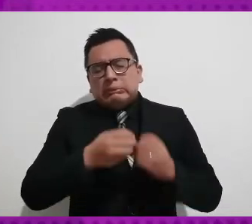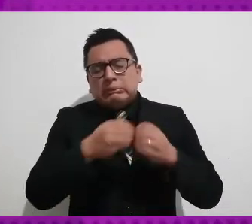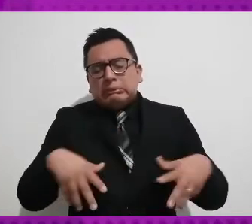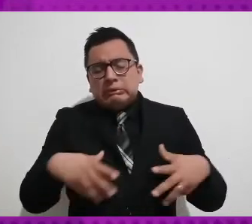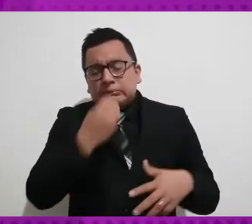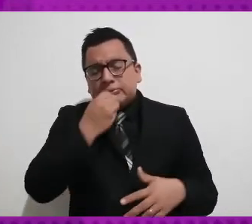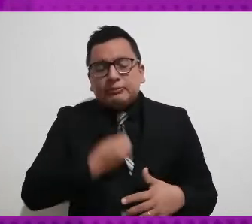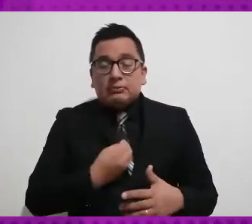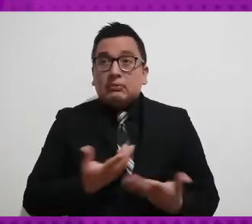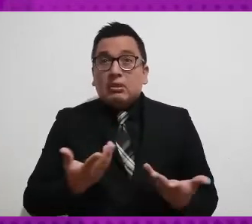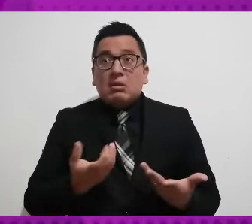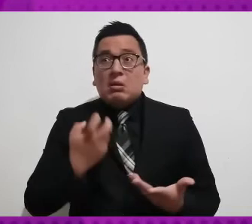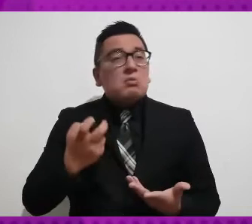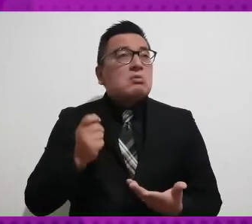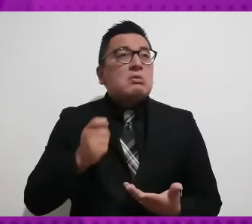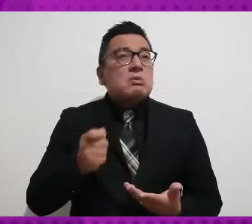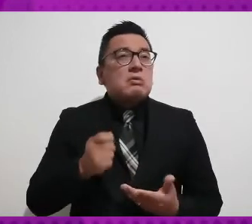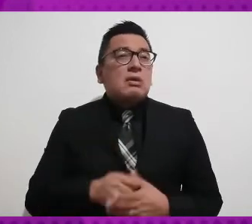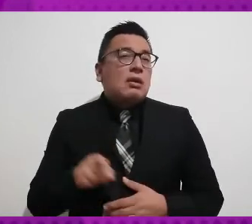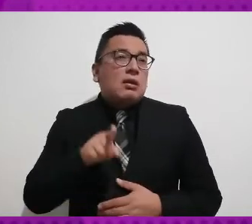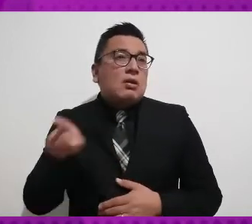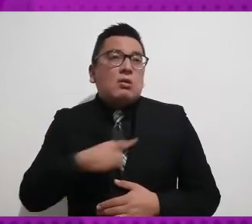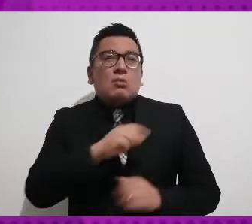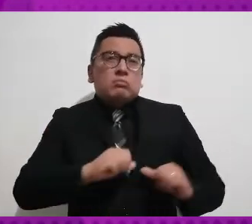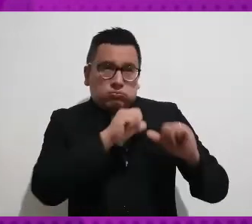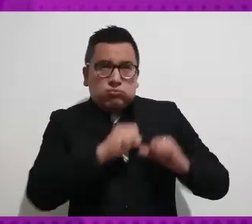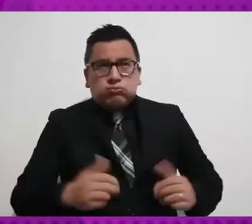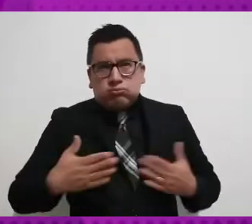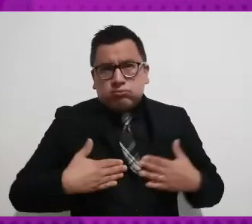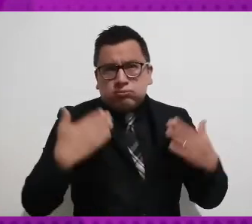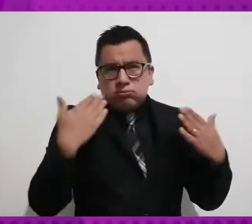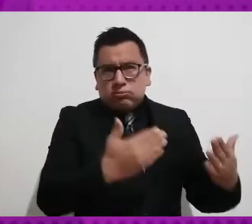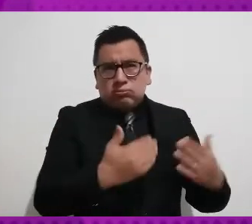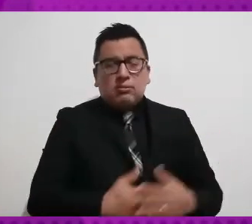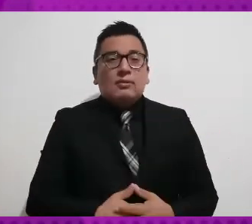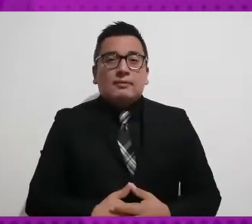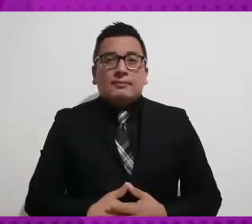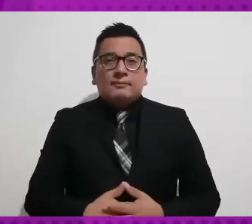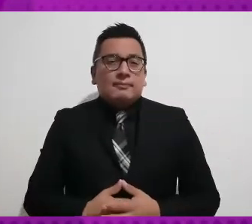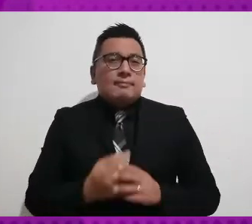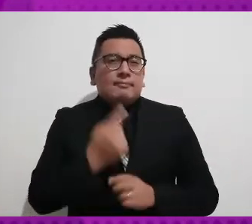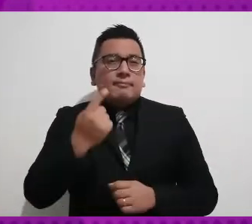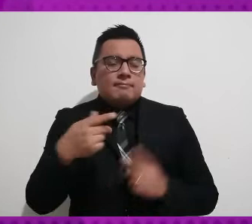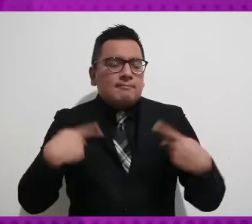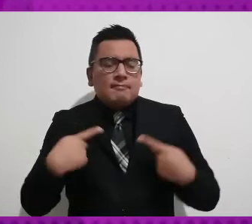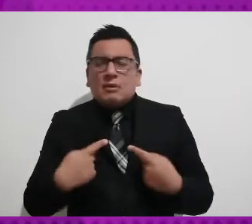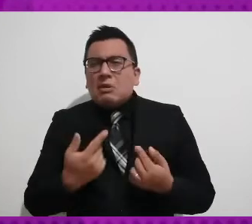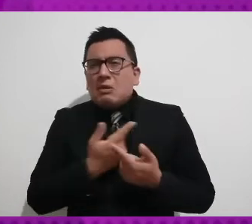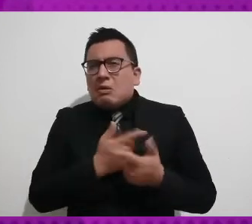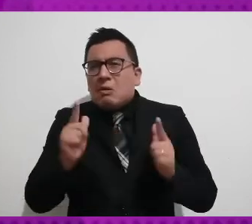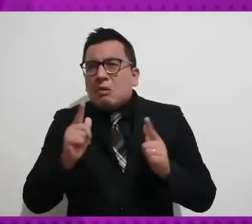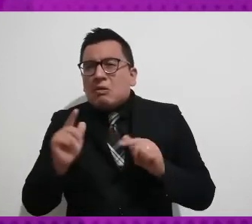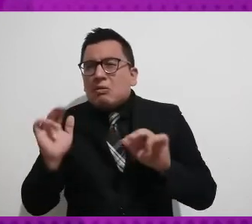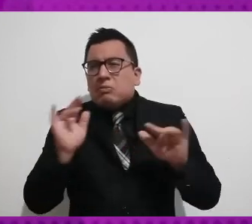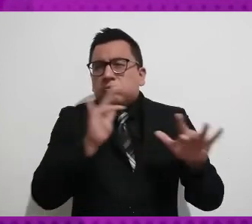Eso pues de alguna manera es confiar en el trabajo que hizo la autoridad al reconocer que el voto ciudadano se emitió de manera libre, aun y